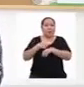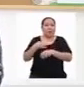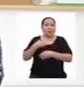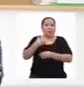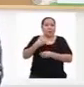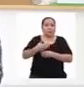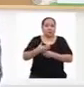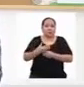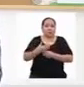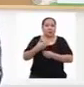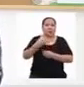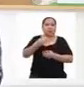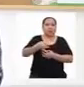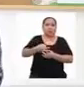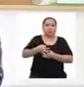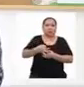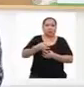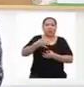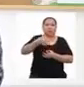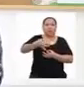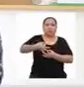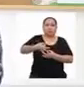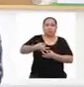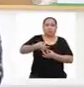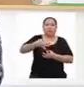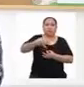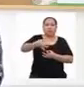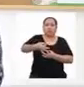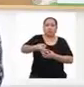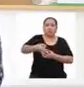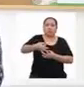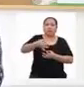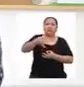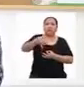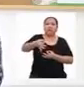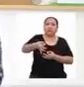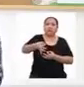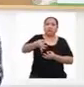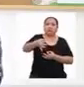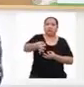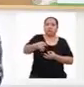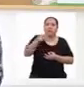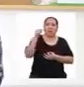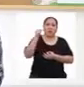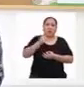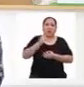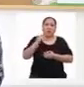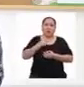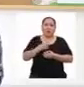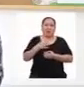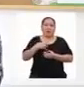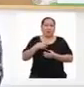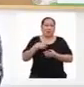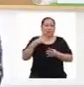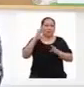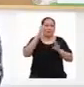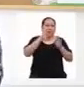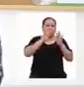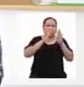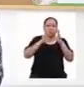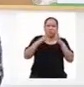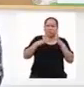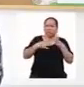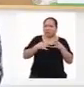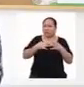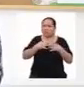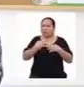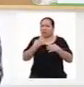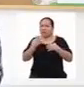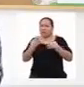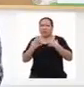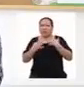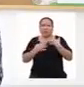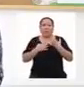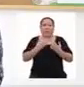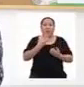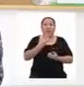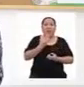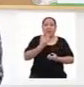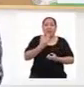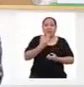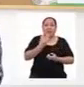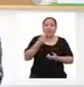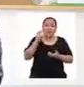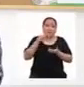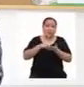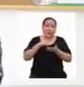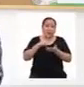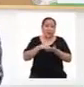aislamiento obligatorio fue ampliándose, esto comenzó a generar angustia, particularmente a las y